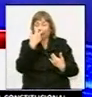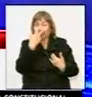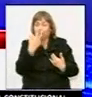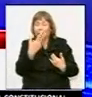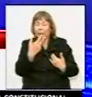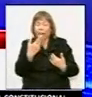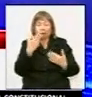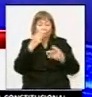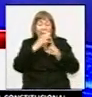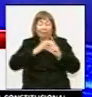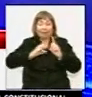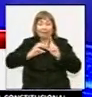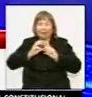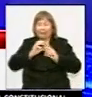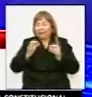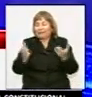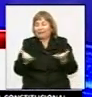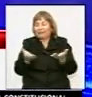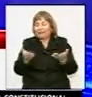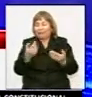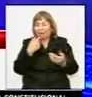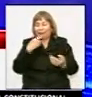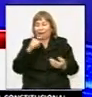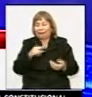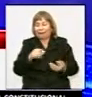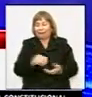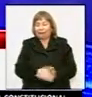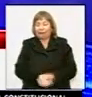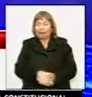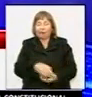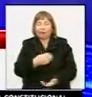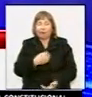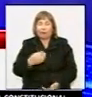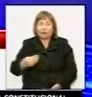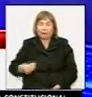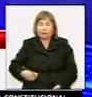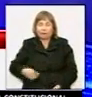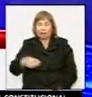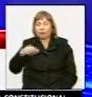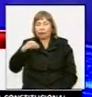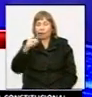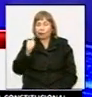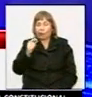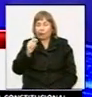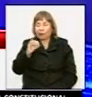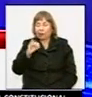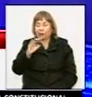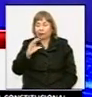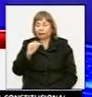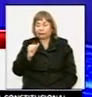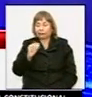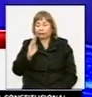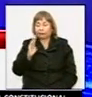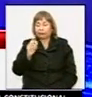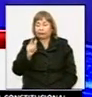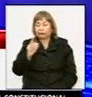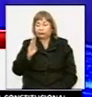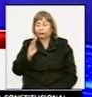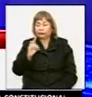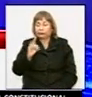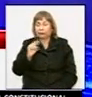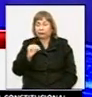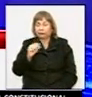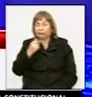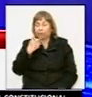Comisión de Cultura en donde ha estado la ministra Patricia Balbuena, quien ha respondido